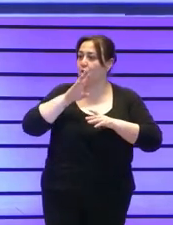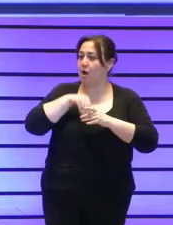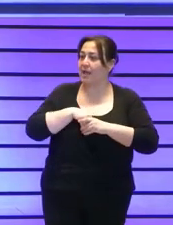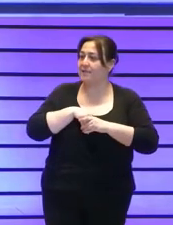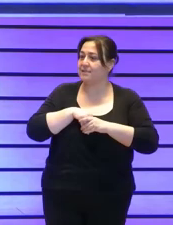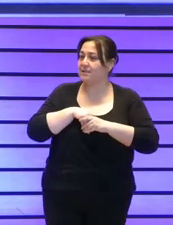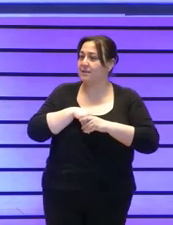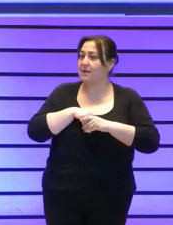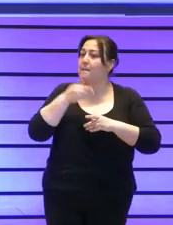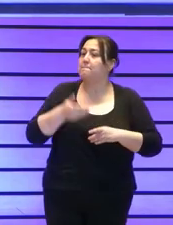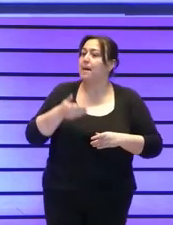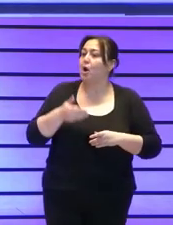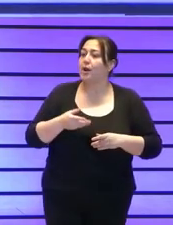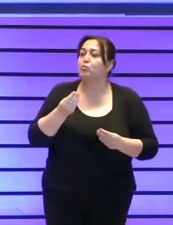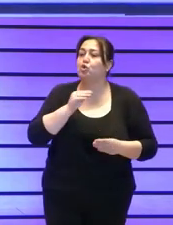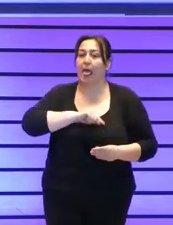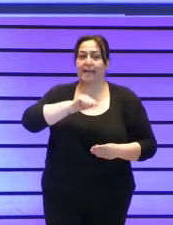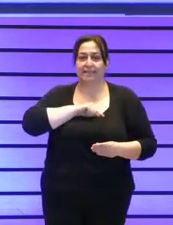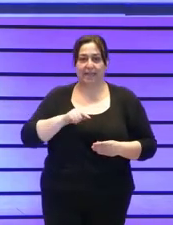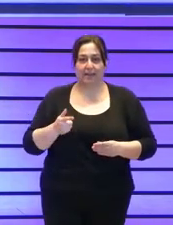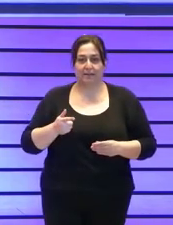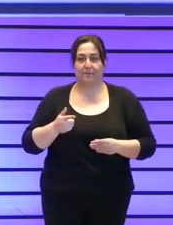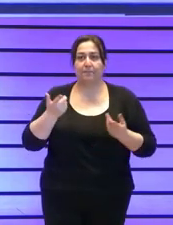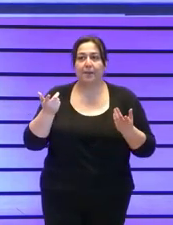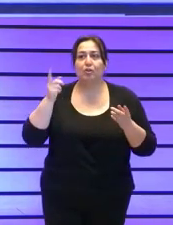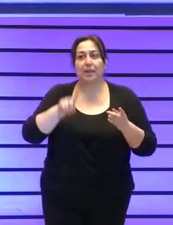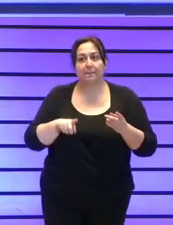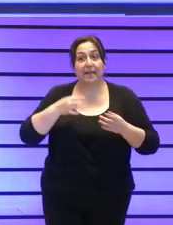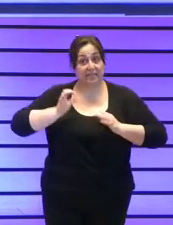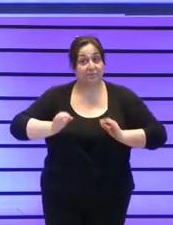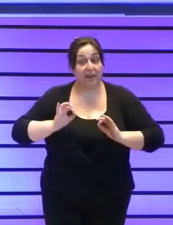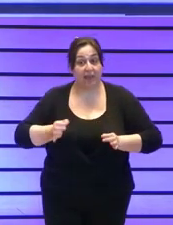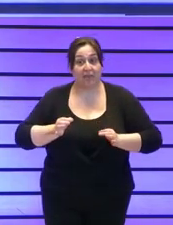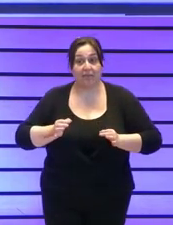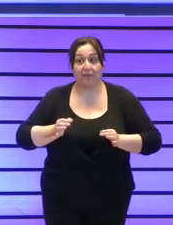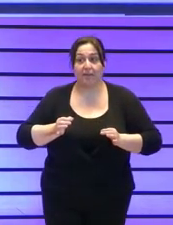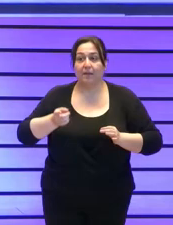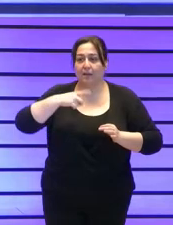nuestro movimiento asociativo valora mucho la ética, ¿no? Pero también es cierto